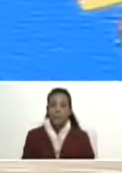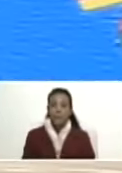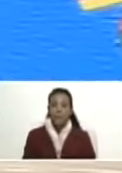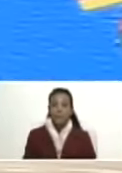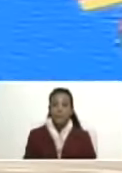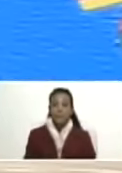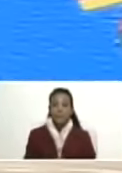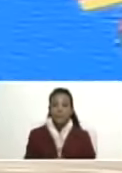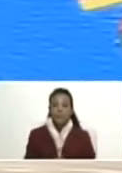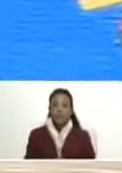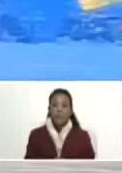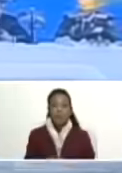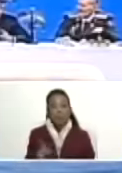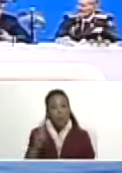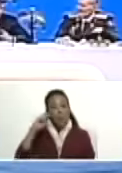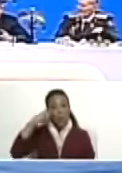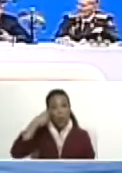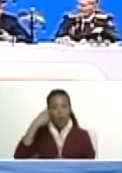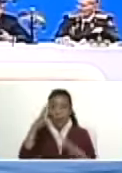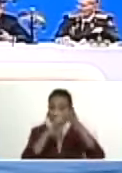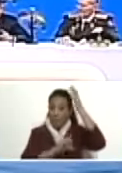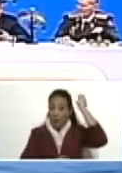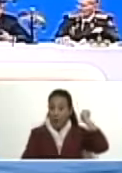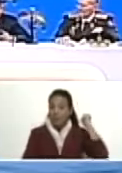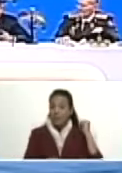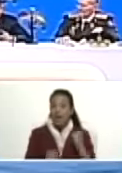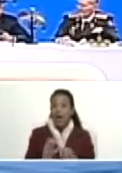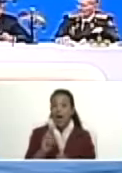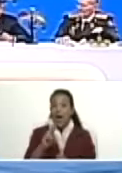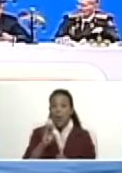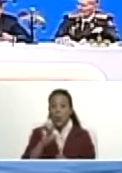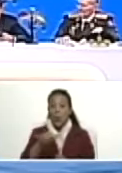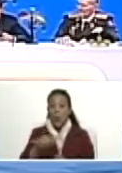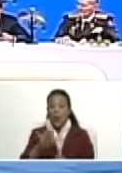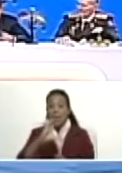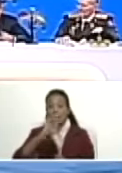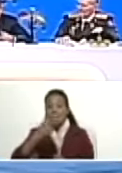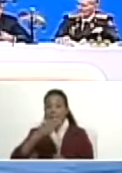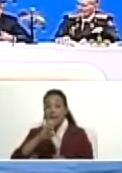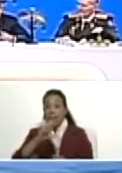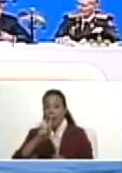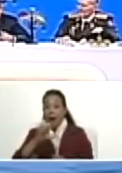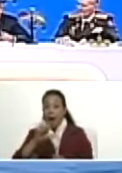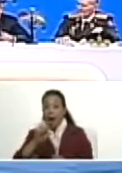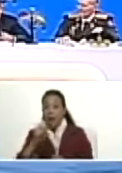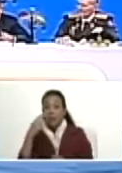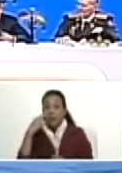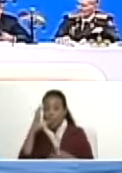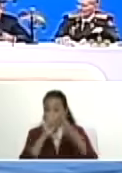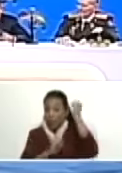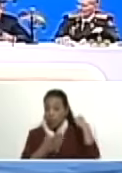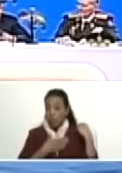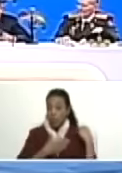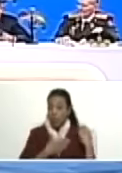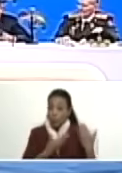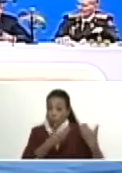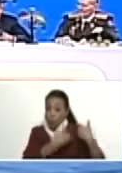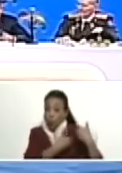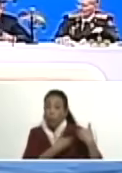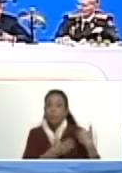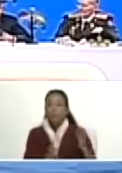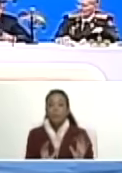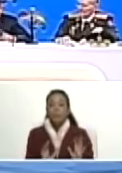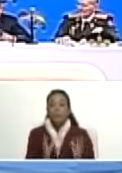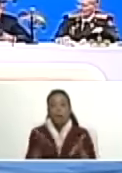Recuerdo desde aquí al embajador Roy Chardenton, cuando me tocó como canciller recibir